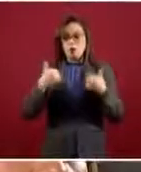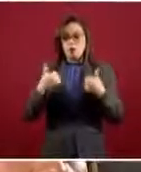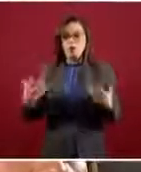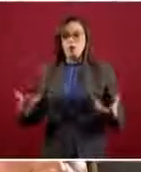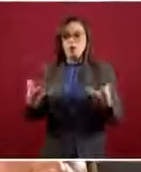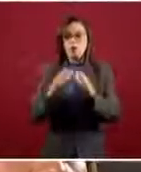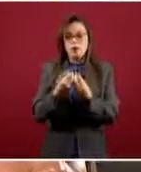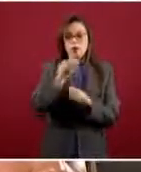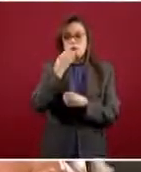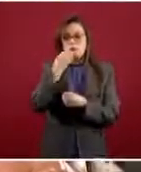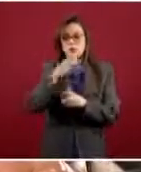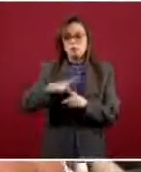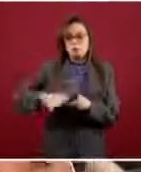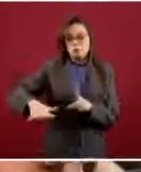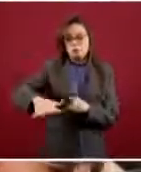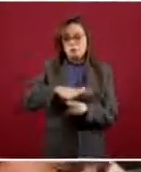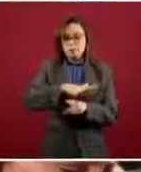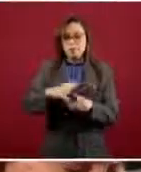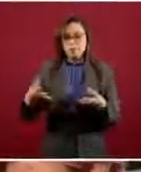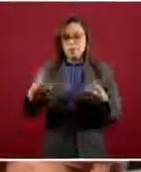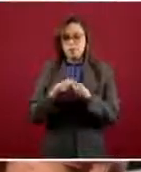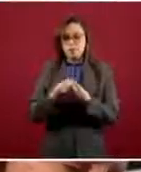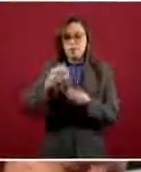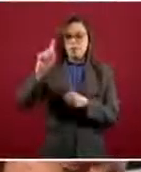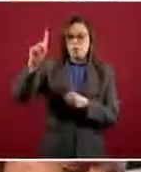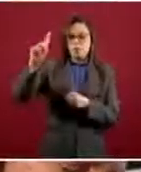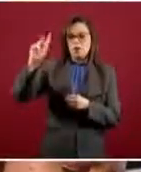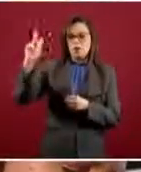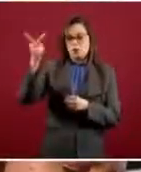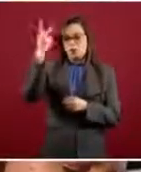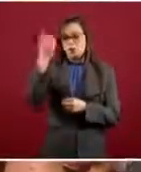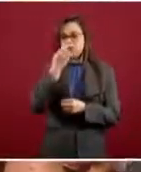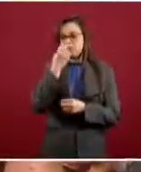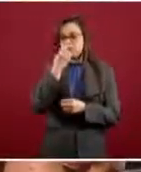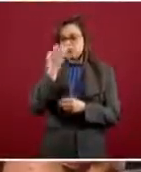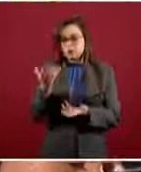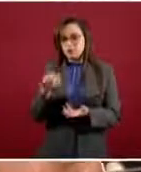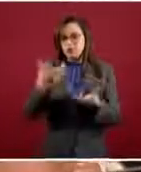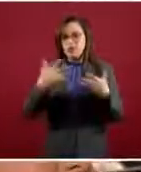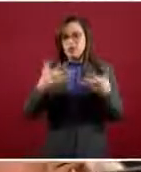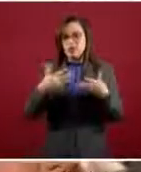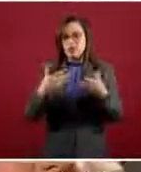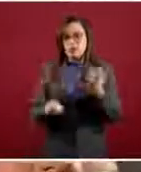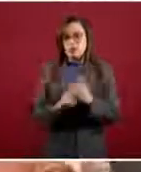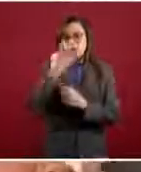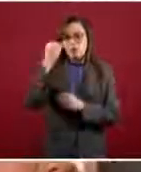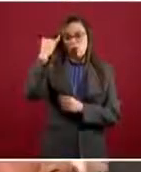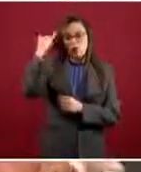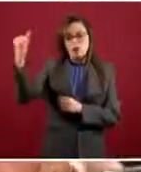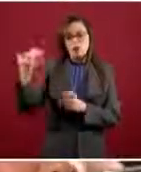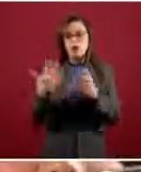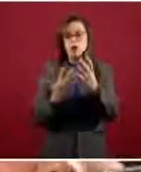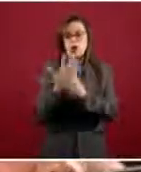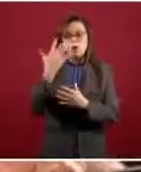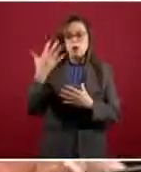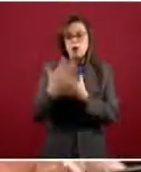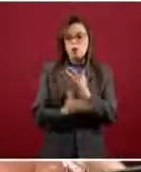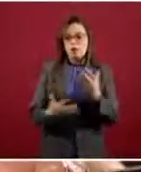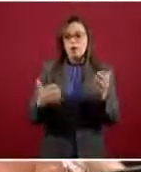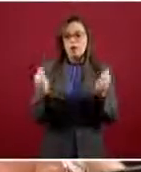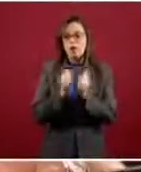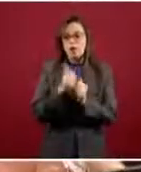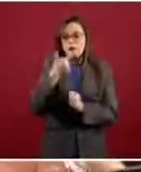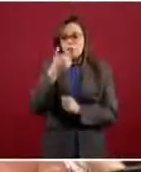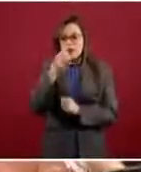del TEC, del Poli, han creado un guante de gel que